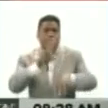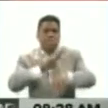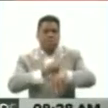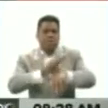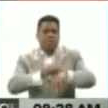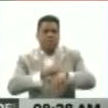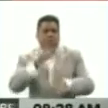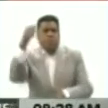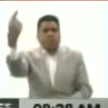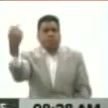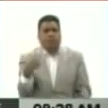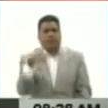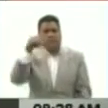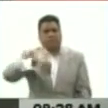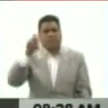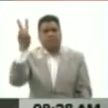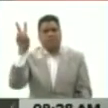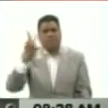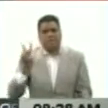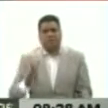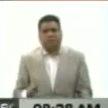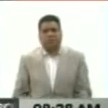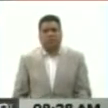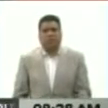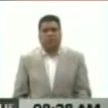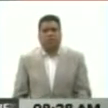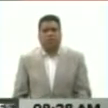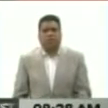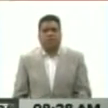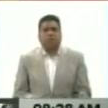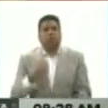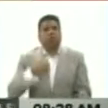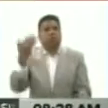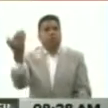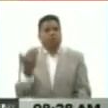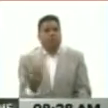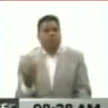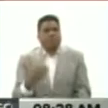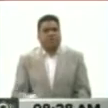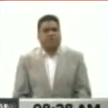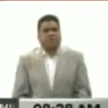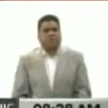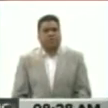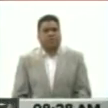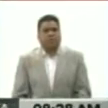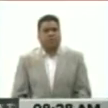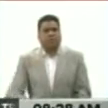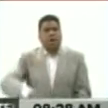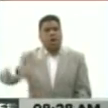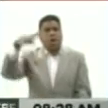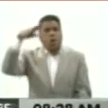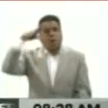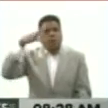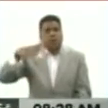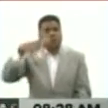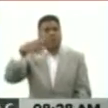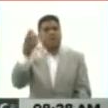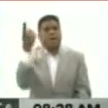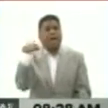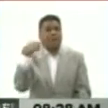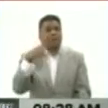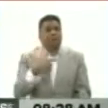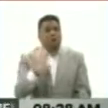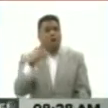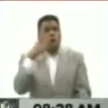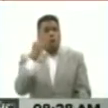a Venezuela, yo llegué, tuve ayuda del capitán Zambrano, que era teniente en aquel tiempo.